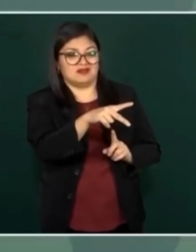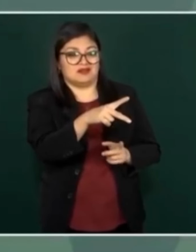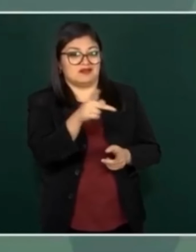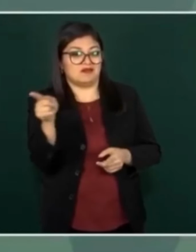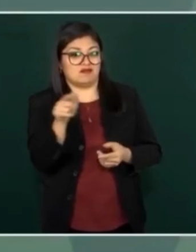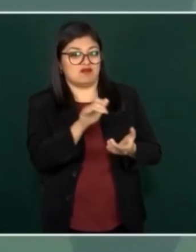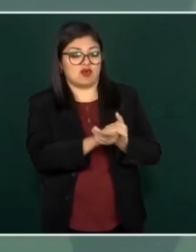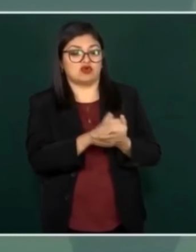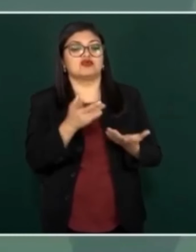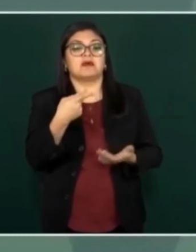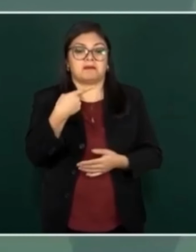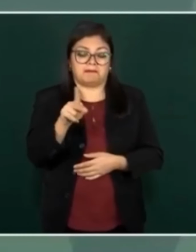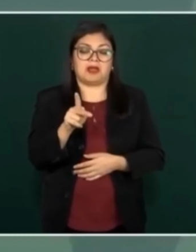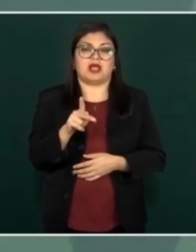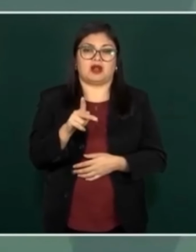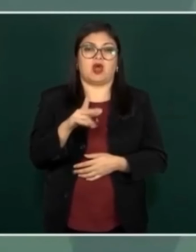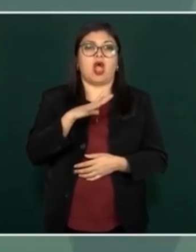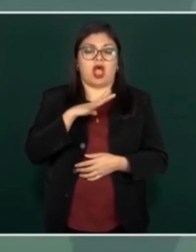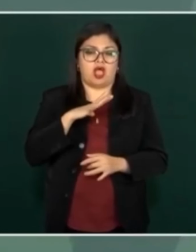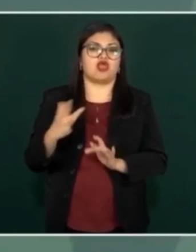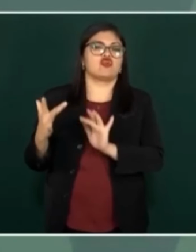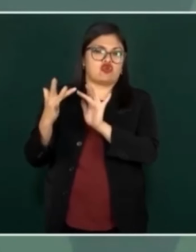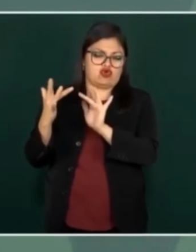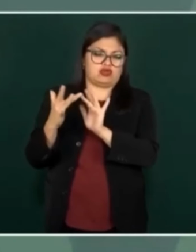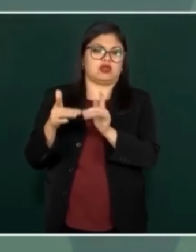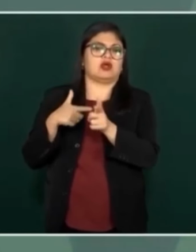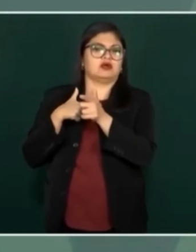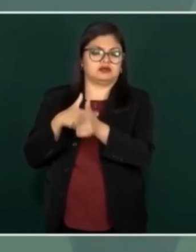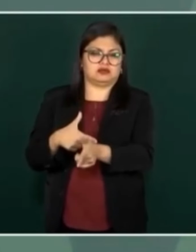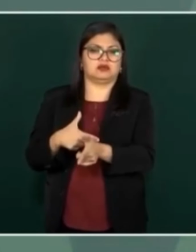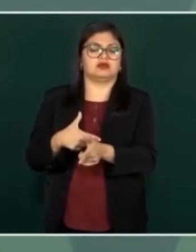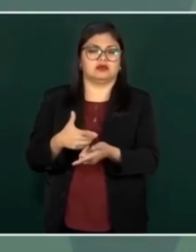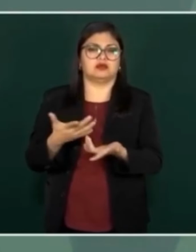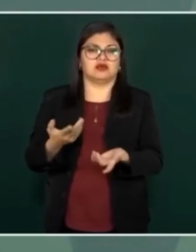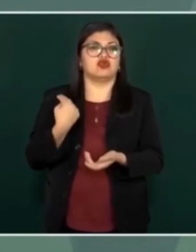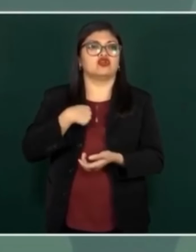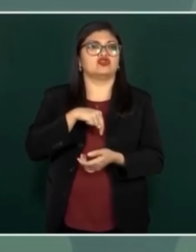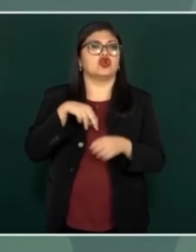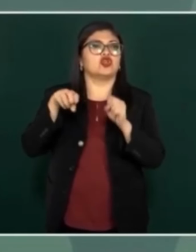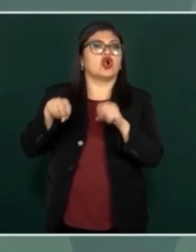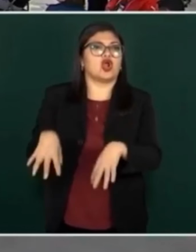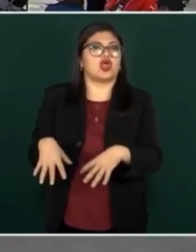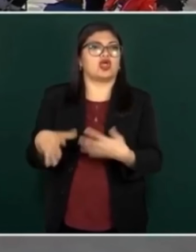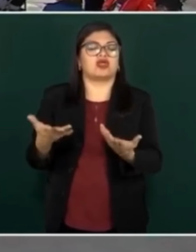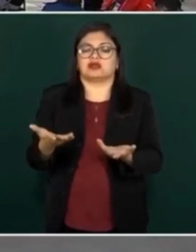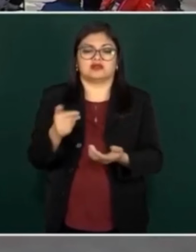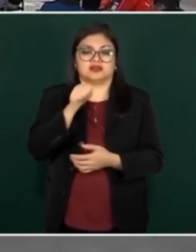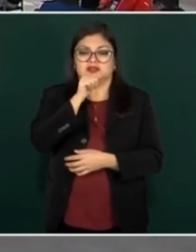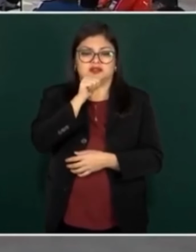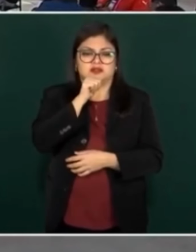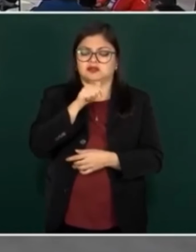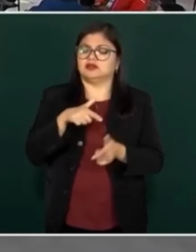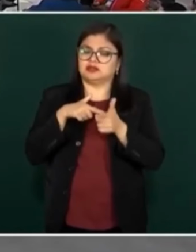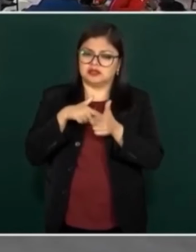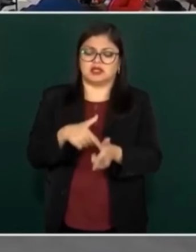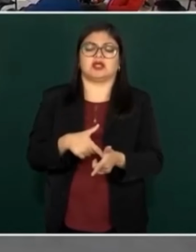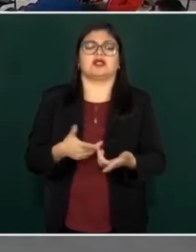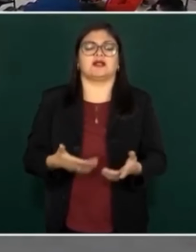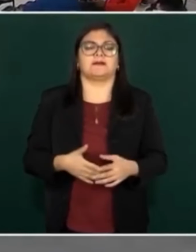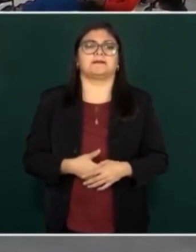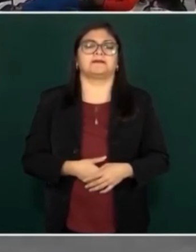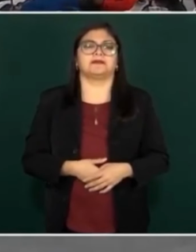su esposo, pero hay un contacto, no hemos dejado de tener ese contacto con la señora